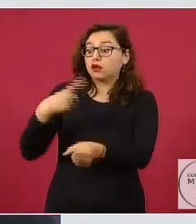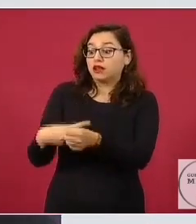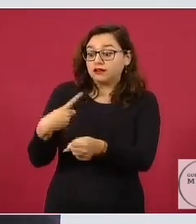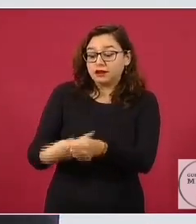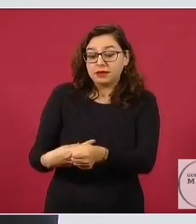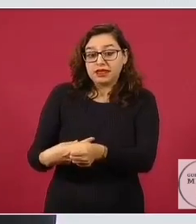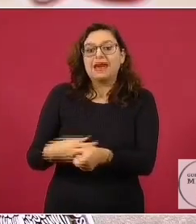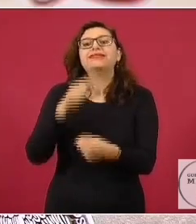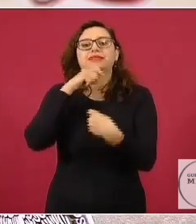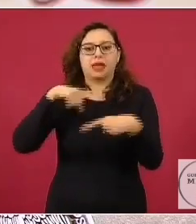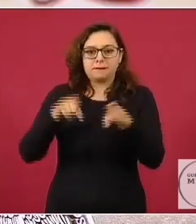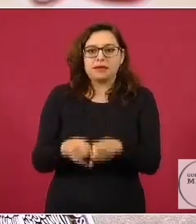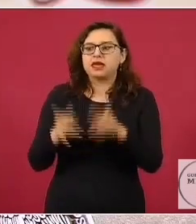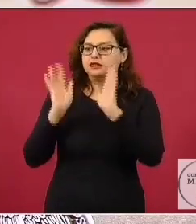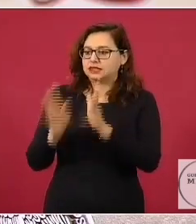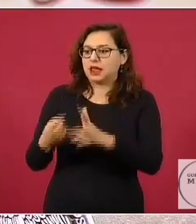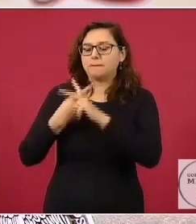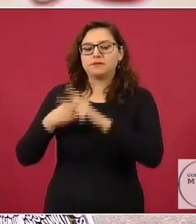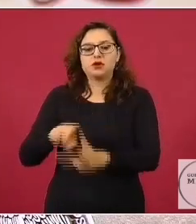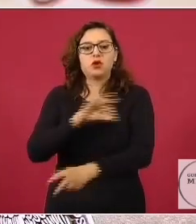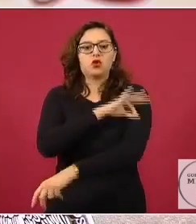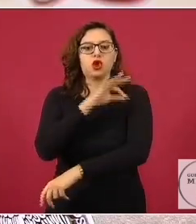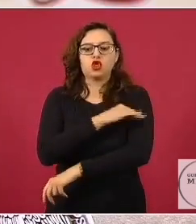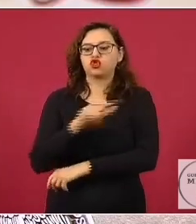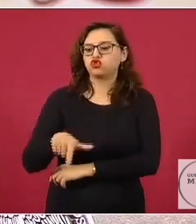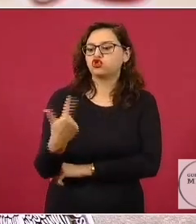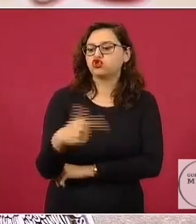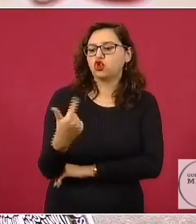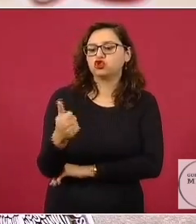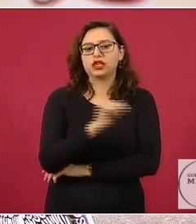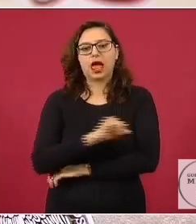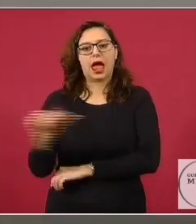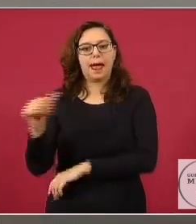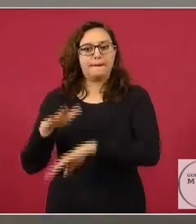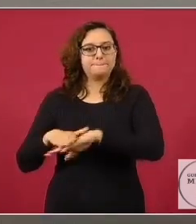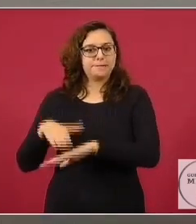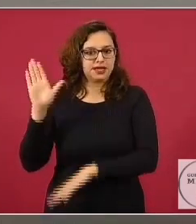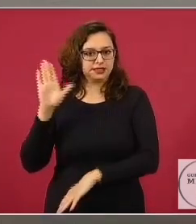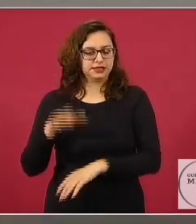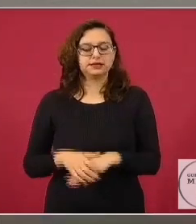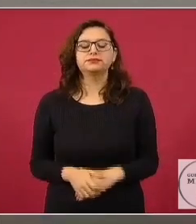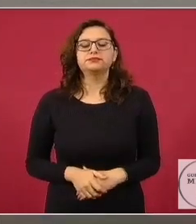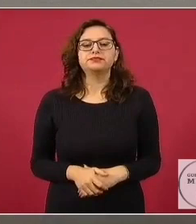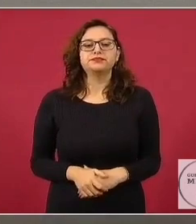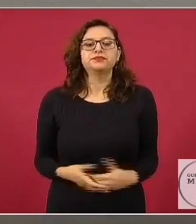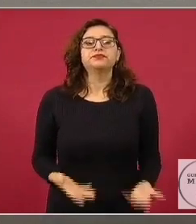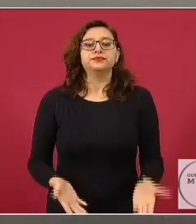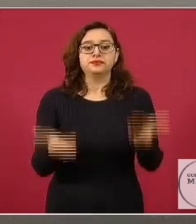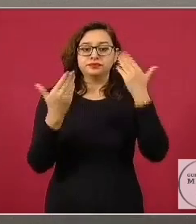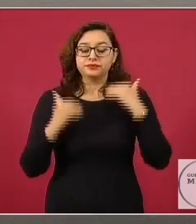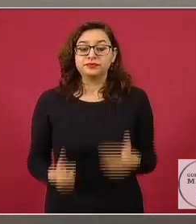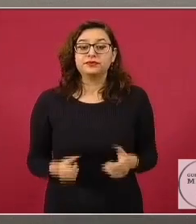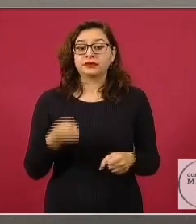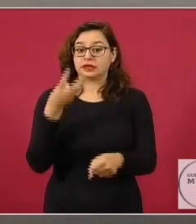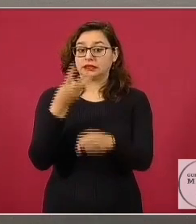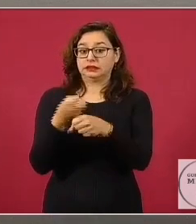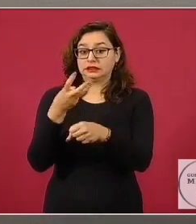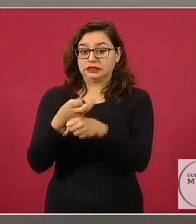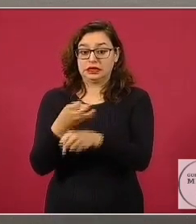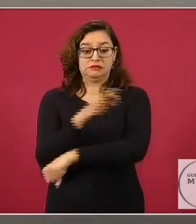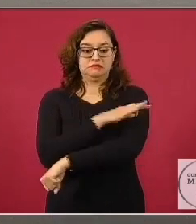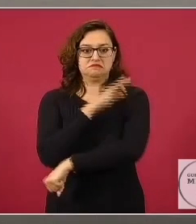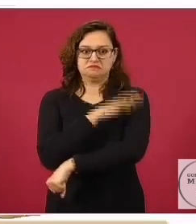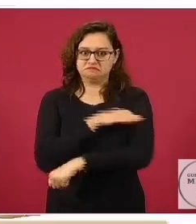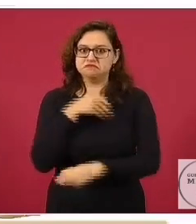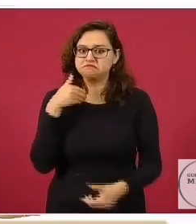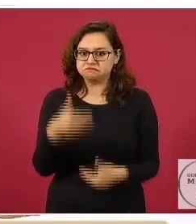siendo protegidos desde los 12 años. Vemos los refuerzos, también van avanzando en muy buen ritmo. Personas de